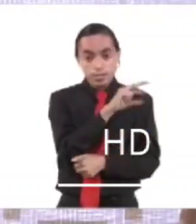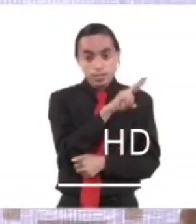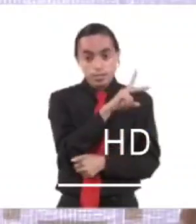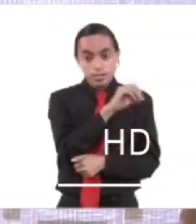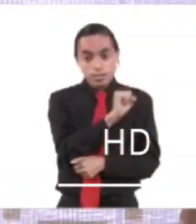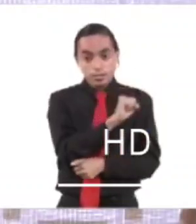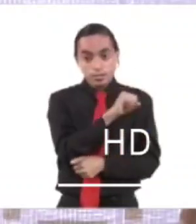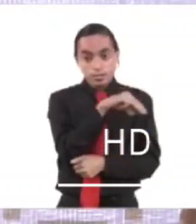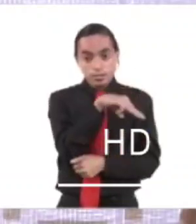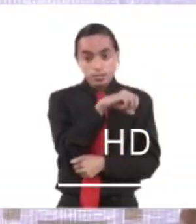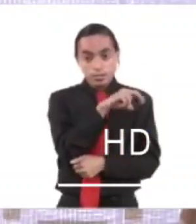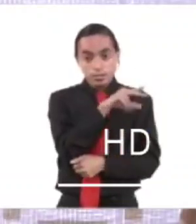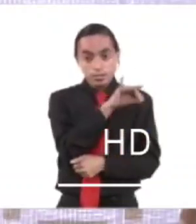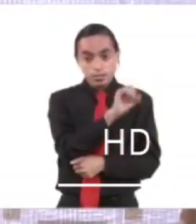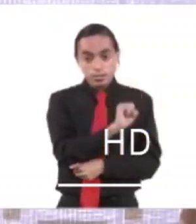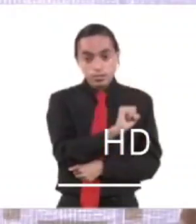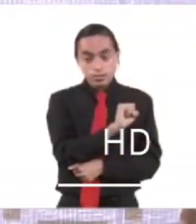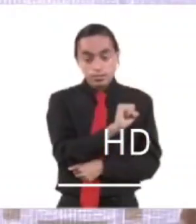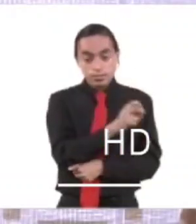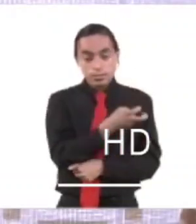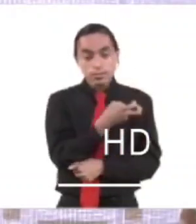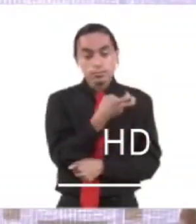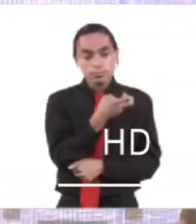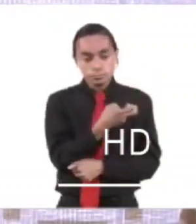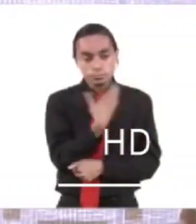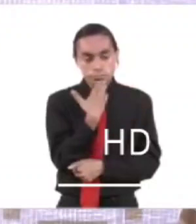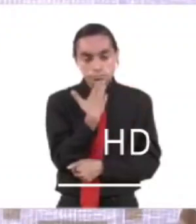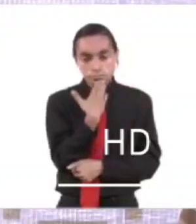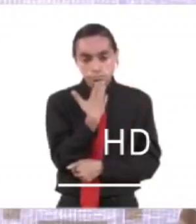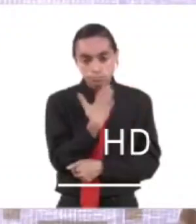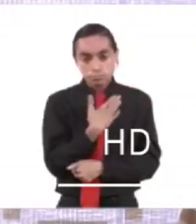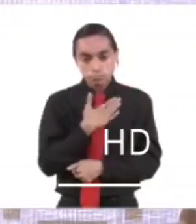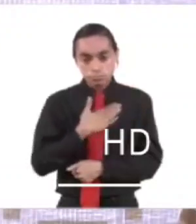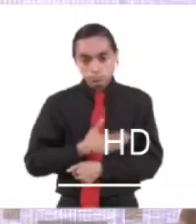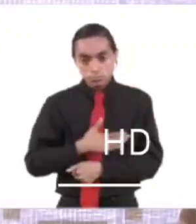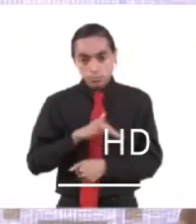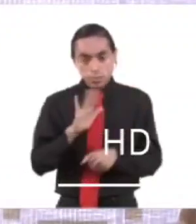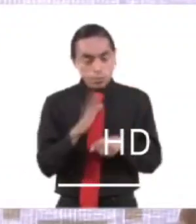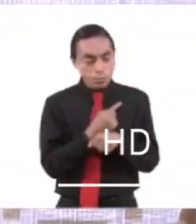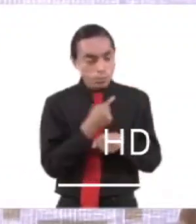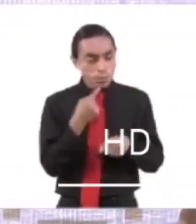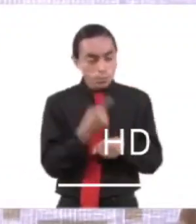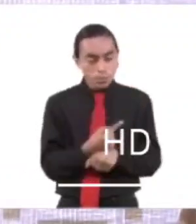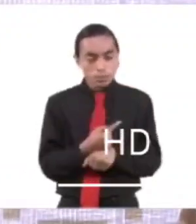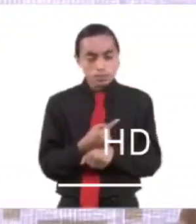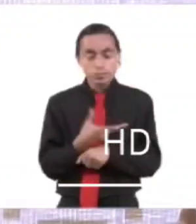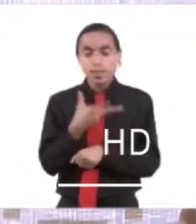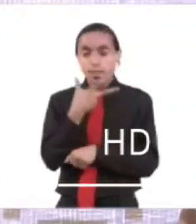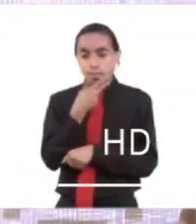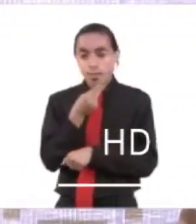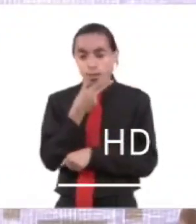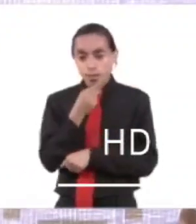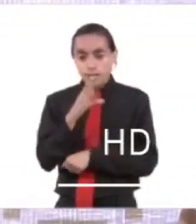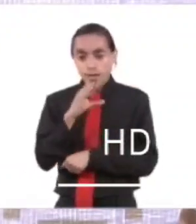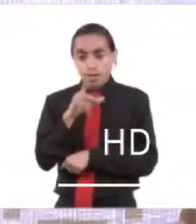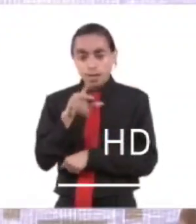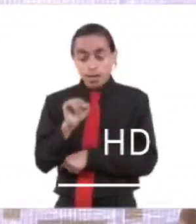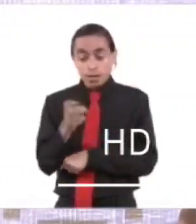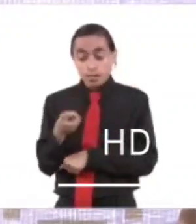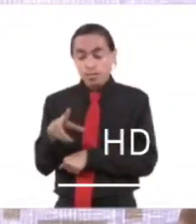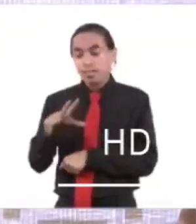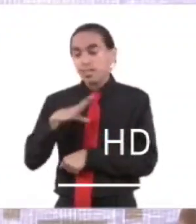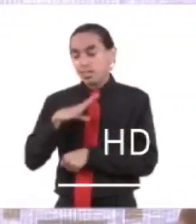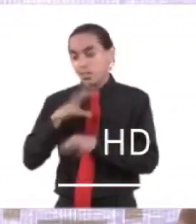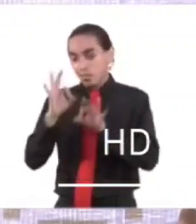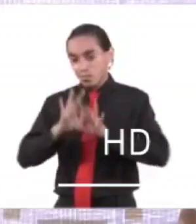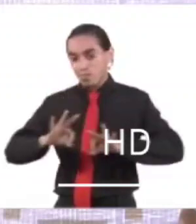Monsiváis. Esto es bastante justificado, porque Monsiváis es uno de los pilares